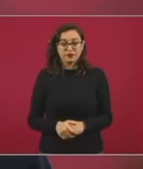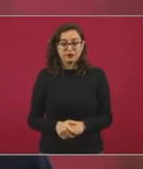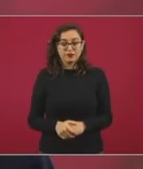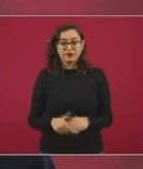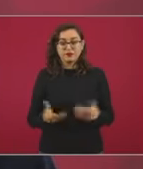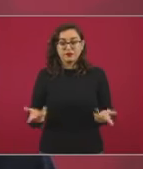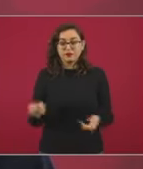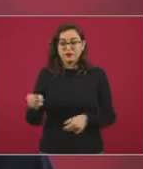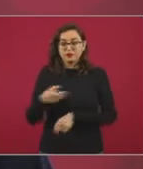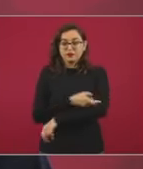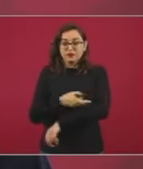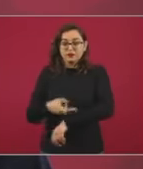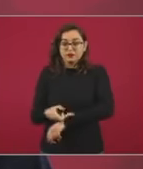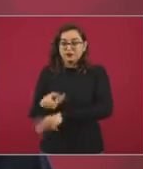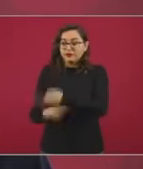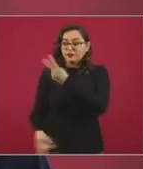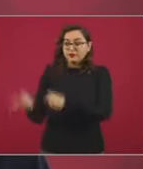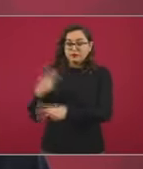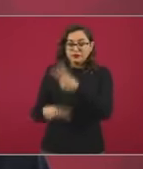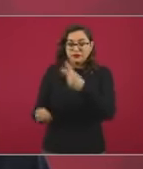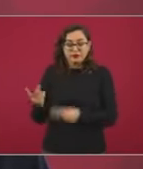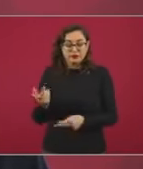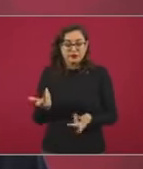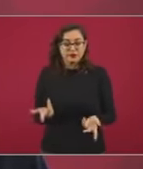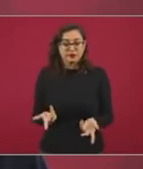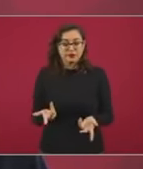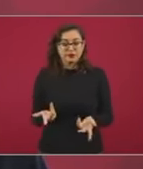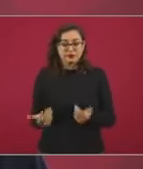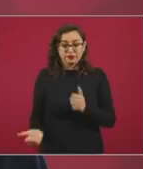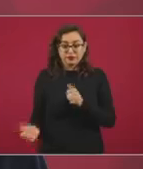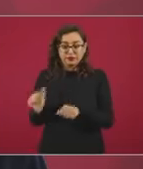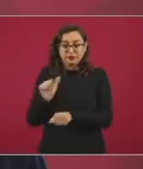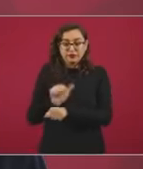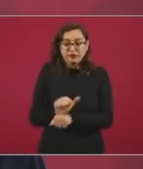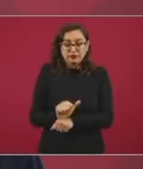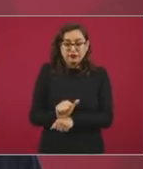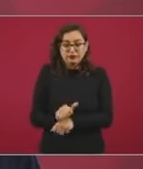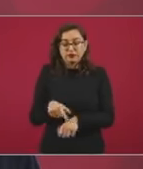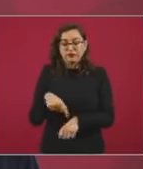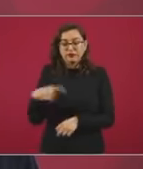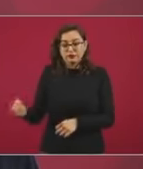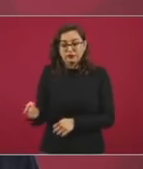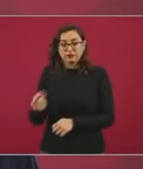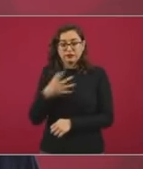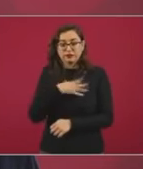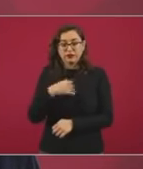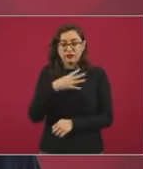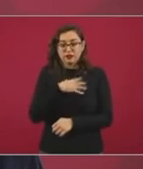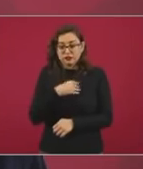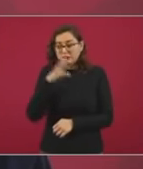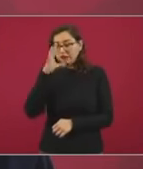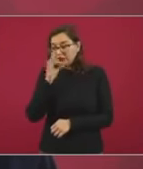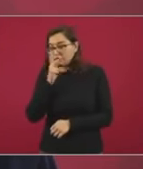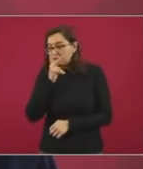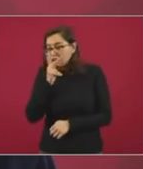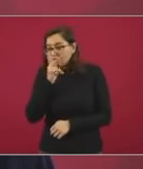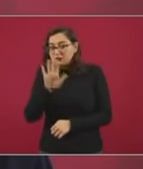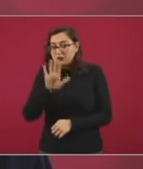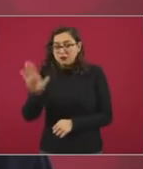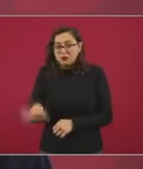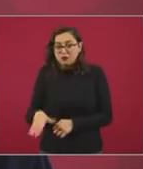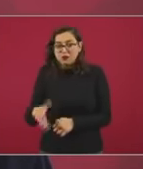los familiares, que además el hijo, además de perder a su padre,